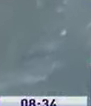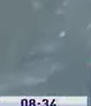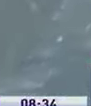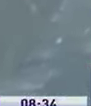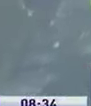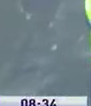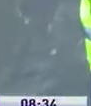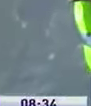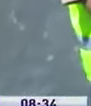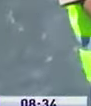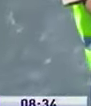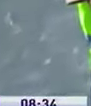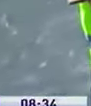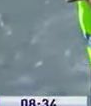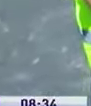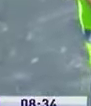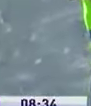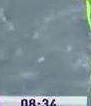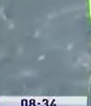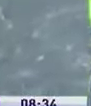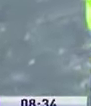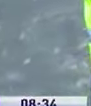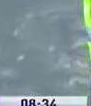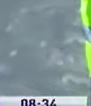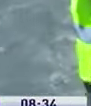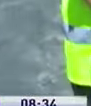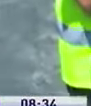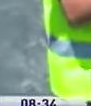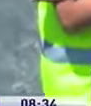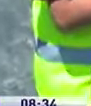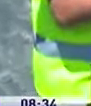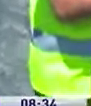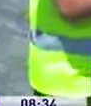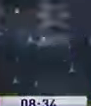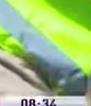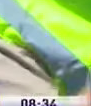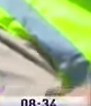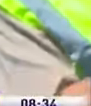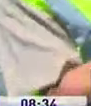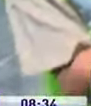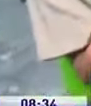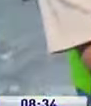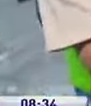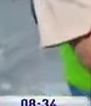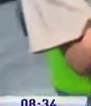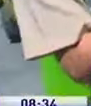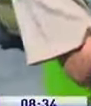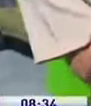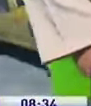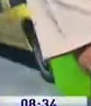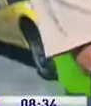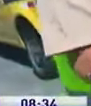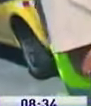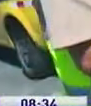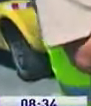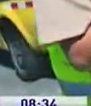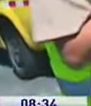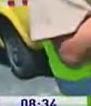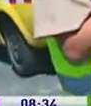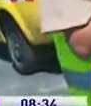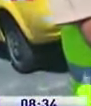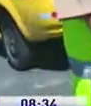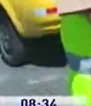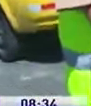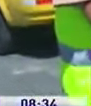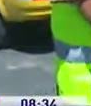Aquí yendo al SRI. Wow. No le puedo creer con las obligaciones. ¿Multa de tener? No, recién me lo compré. También recién también